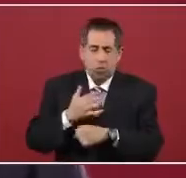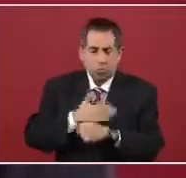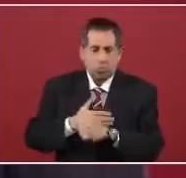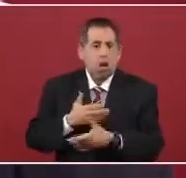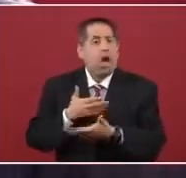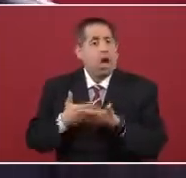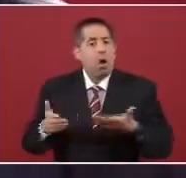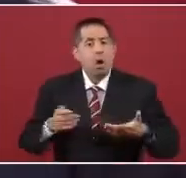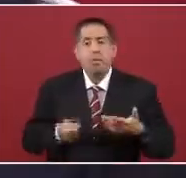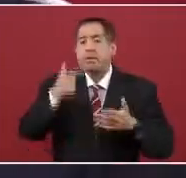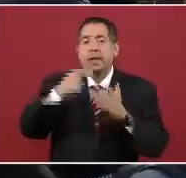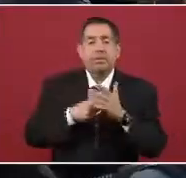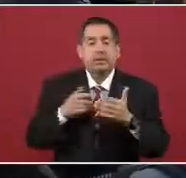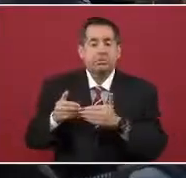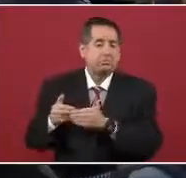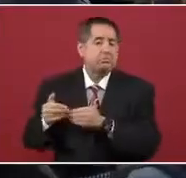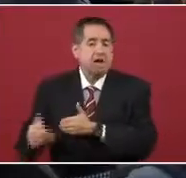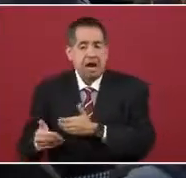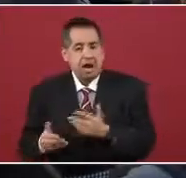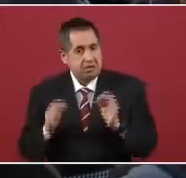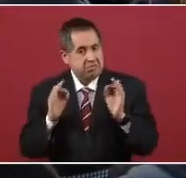Entonces, de repente